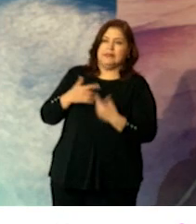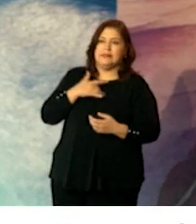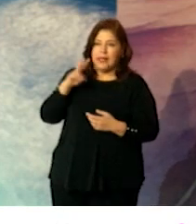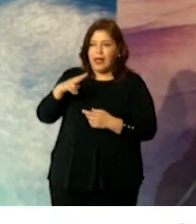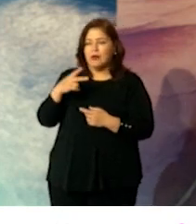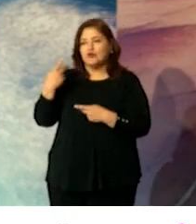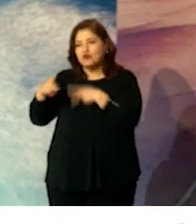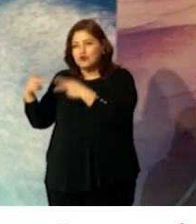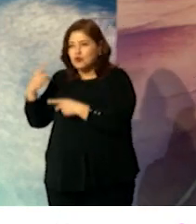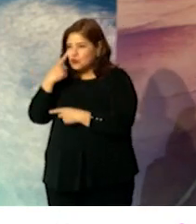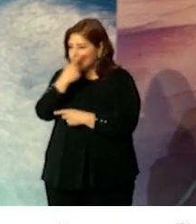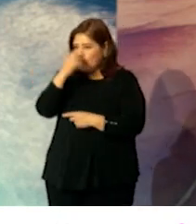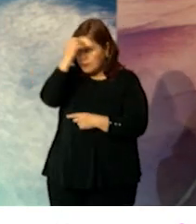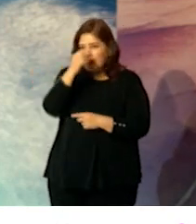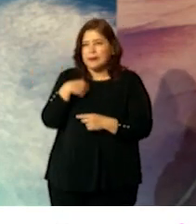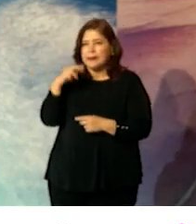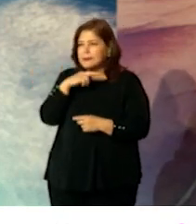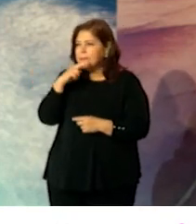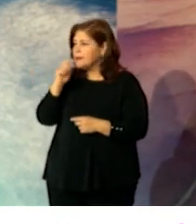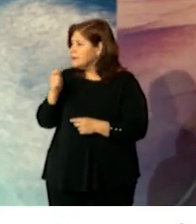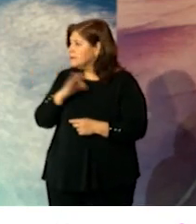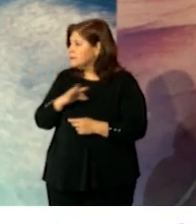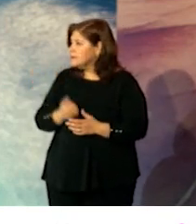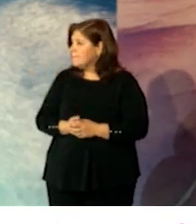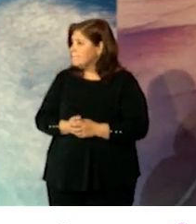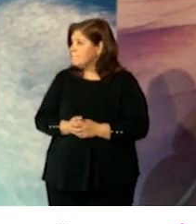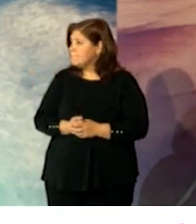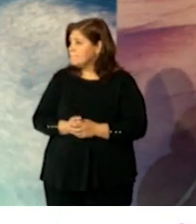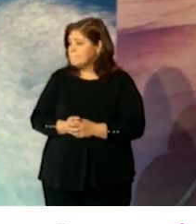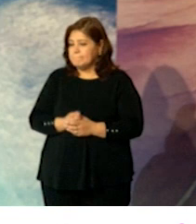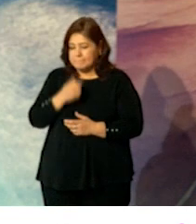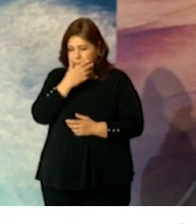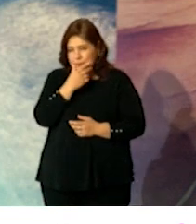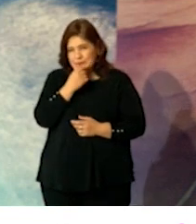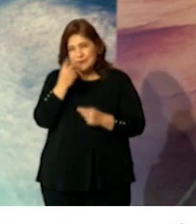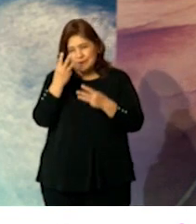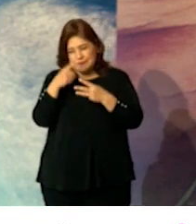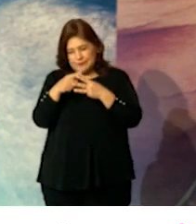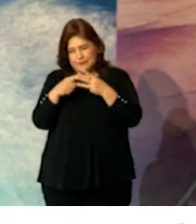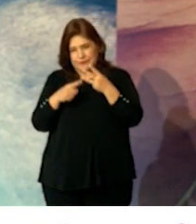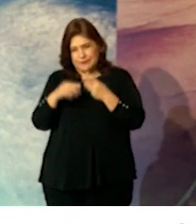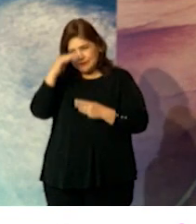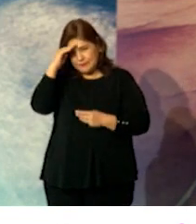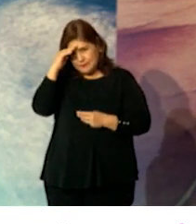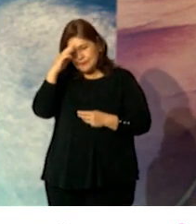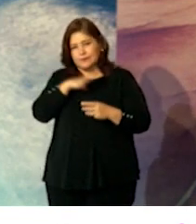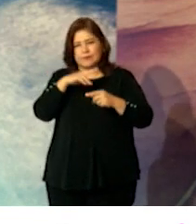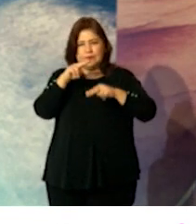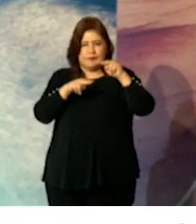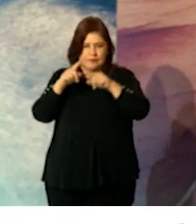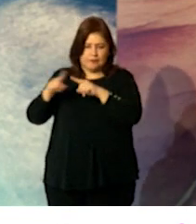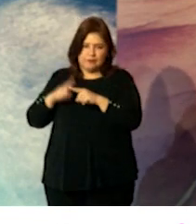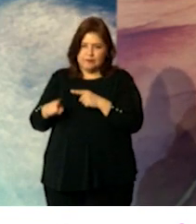comentarios. Y nos vamos rapidito con Leonor. A ver, como tres pensamientos, todos de distinto nivel.